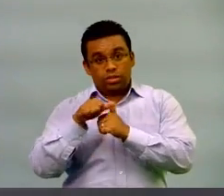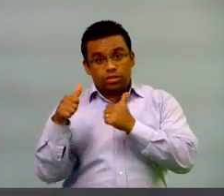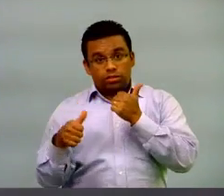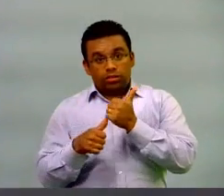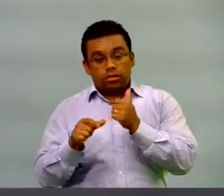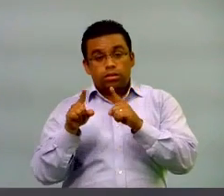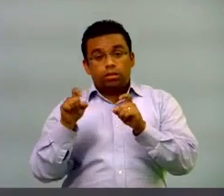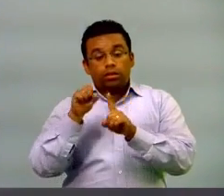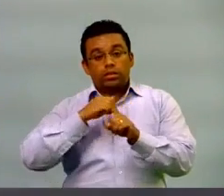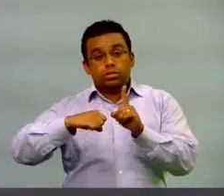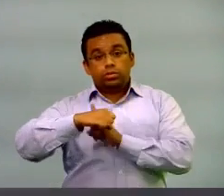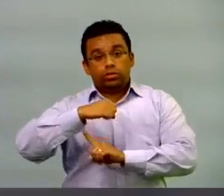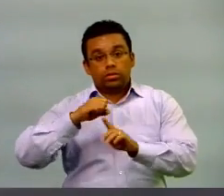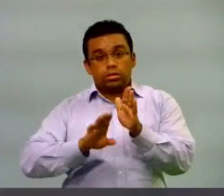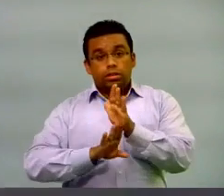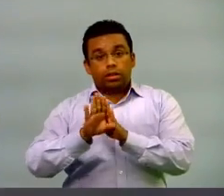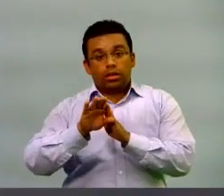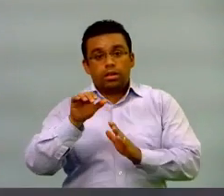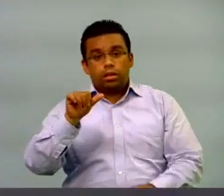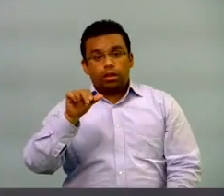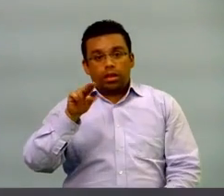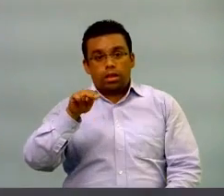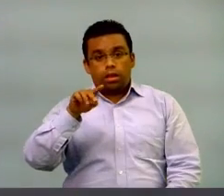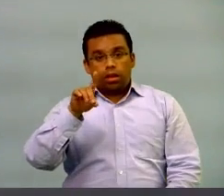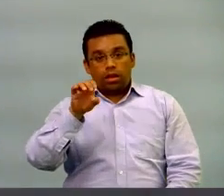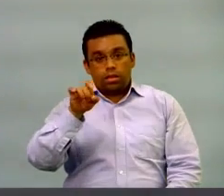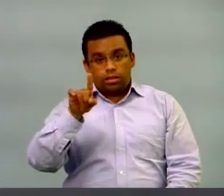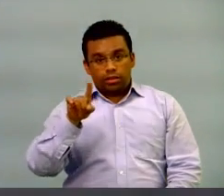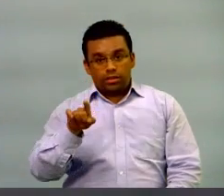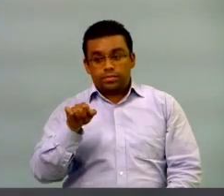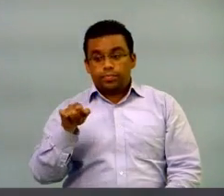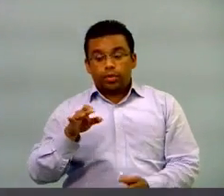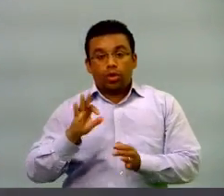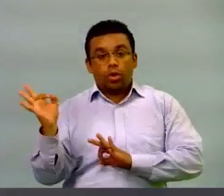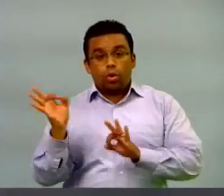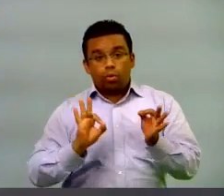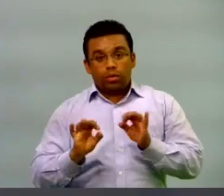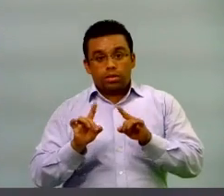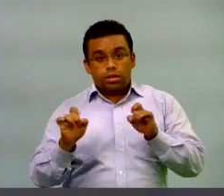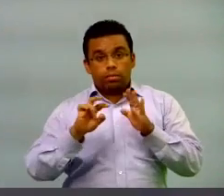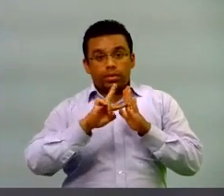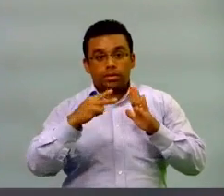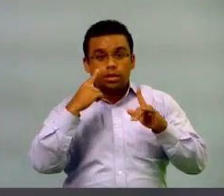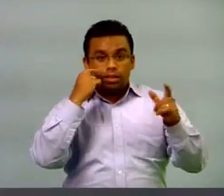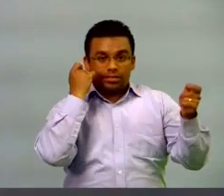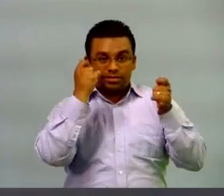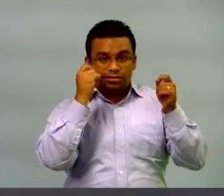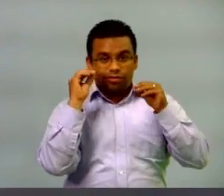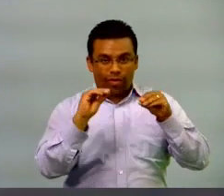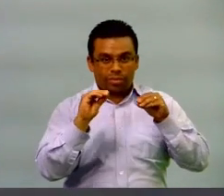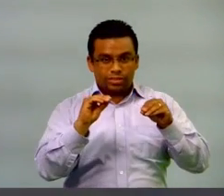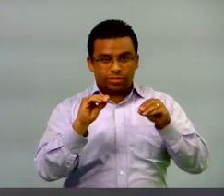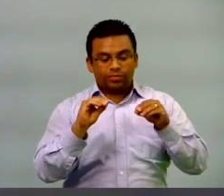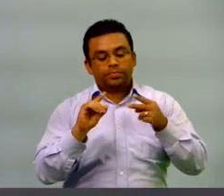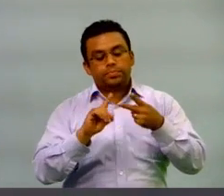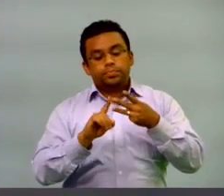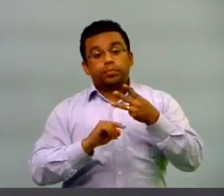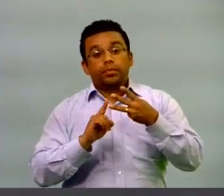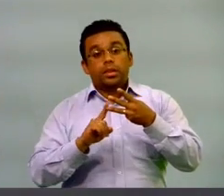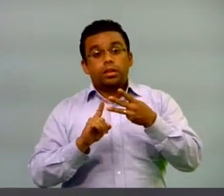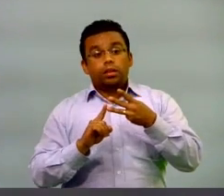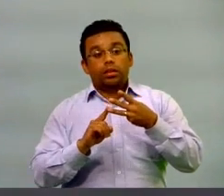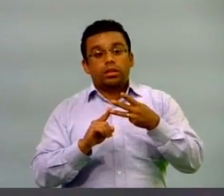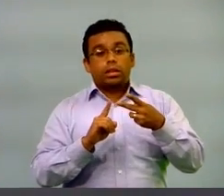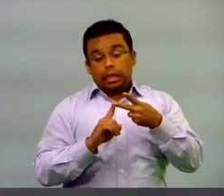para el Desarrollo Social Andes, operadora en nuestra estrategia de formación, y una invitada muy especial